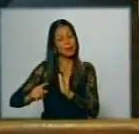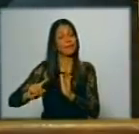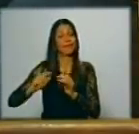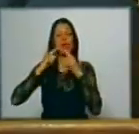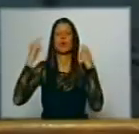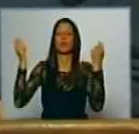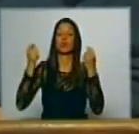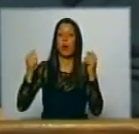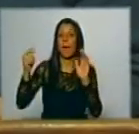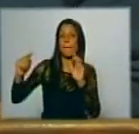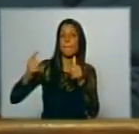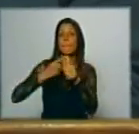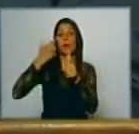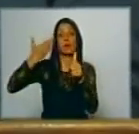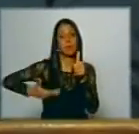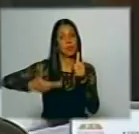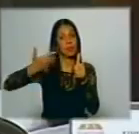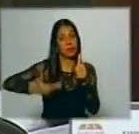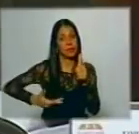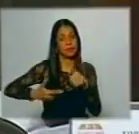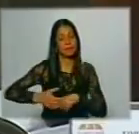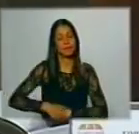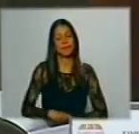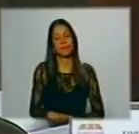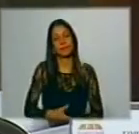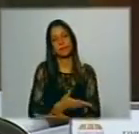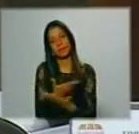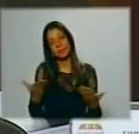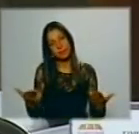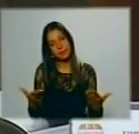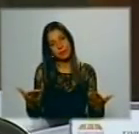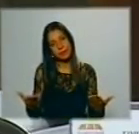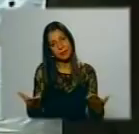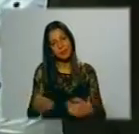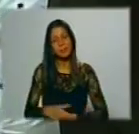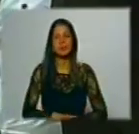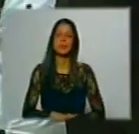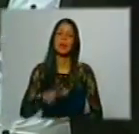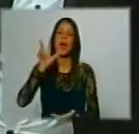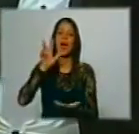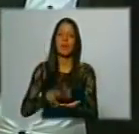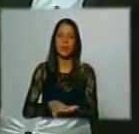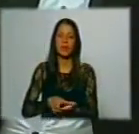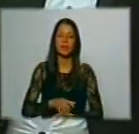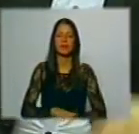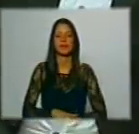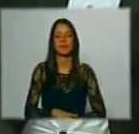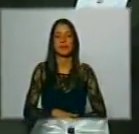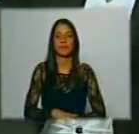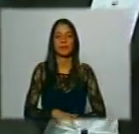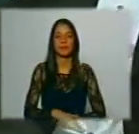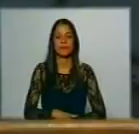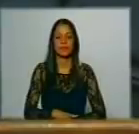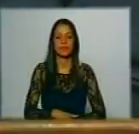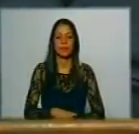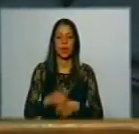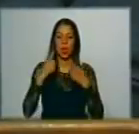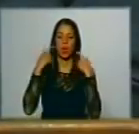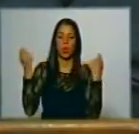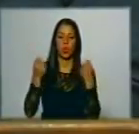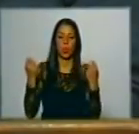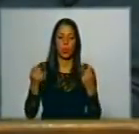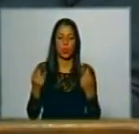Es todo. En consideración, aprobado. Siguiente artículo. Declaratoria